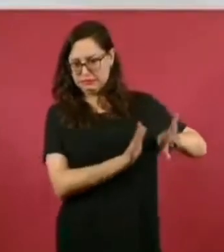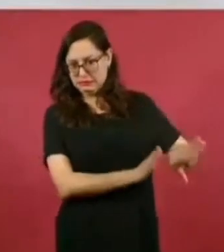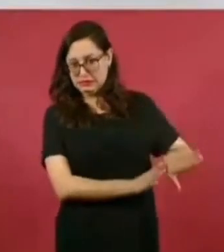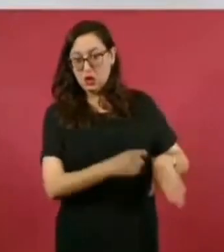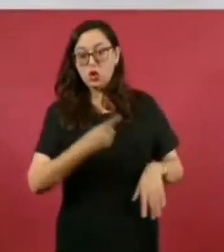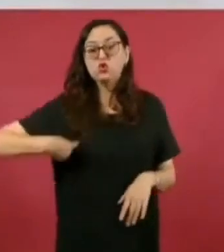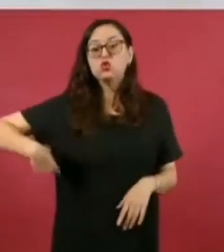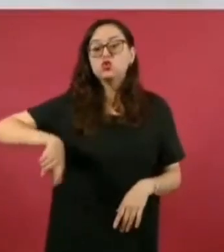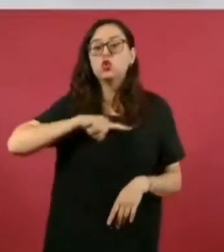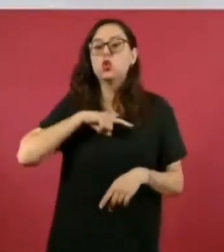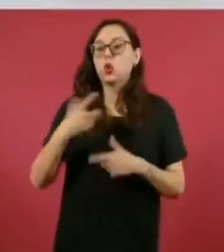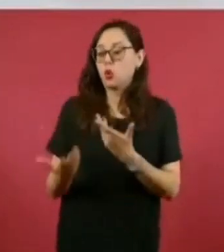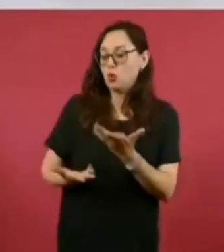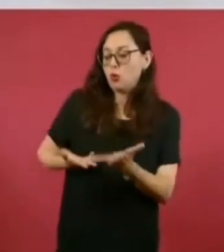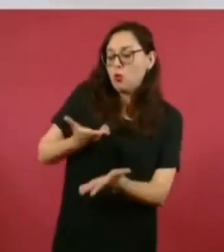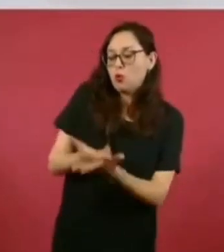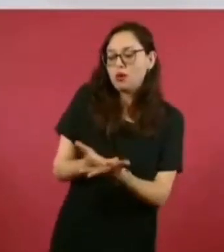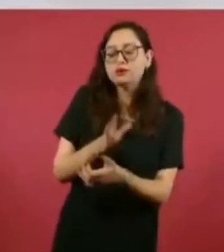significa